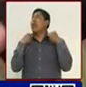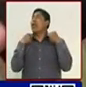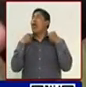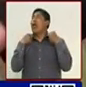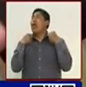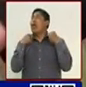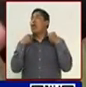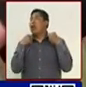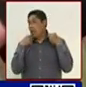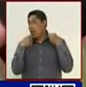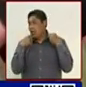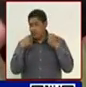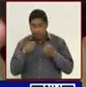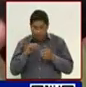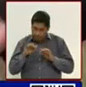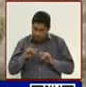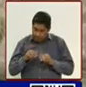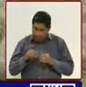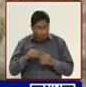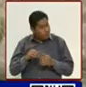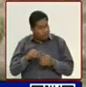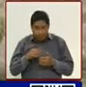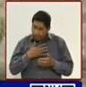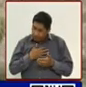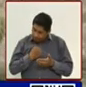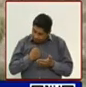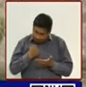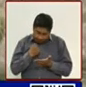de orificios respiratorios.